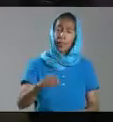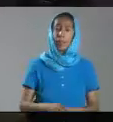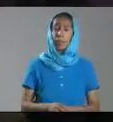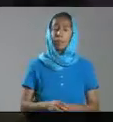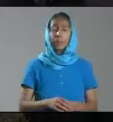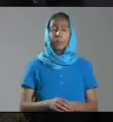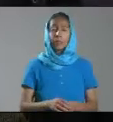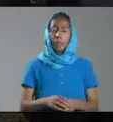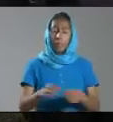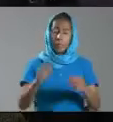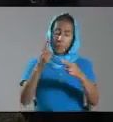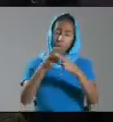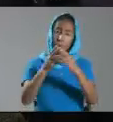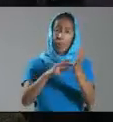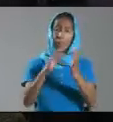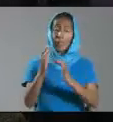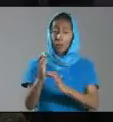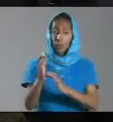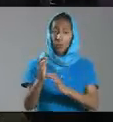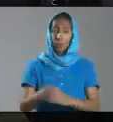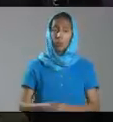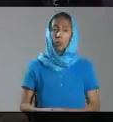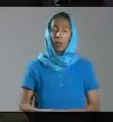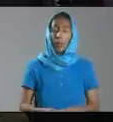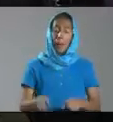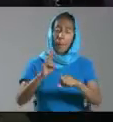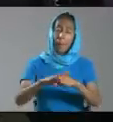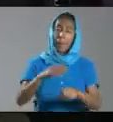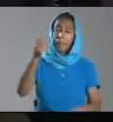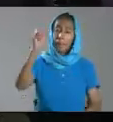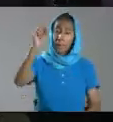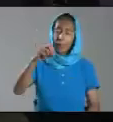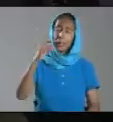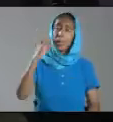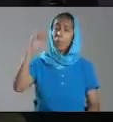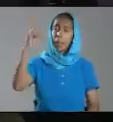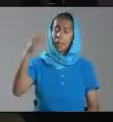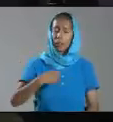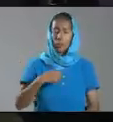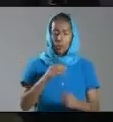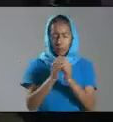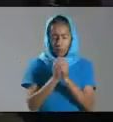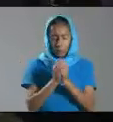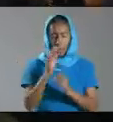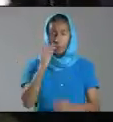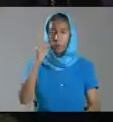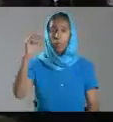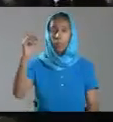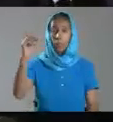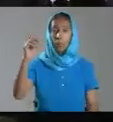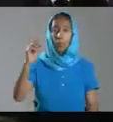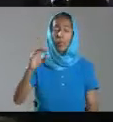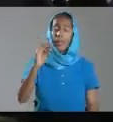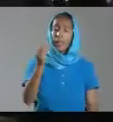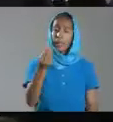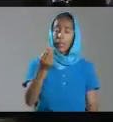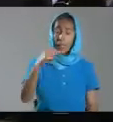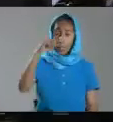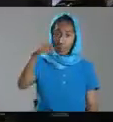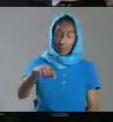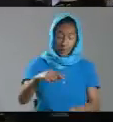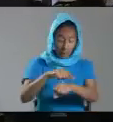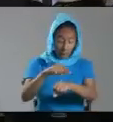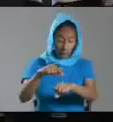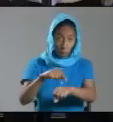en el nombre de Jesús. Mas así también, Padre, yo te ruego, Señor, que en esta